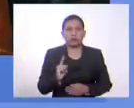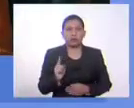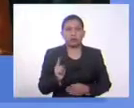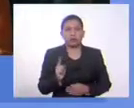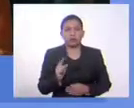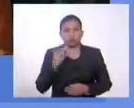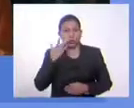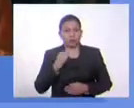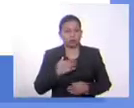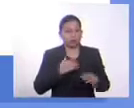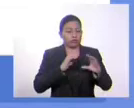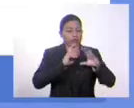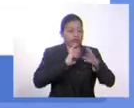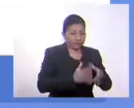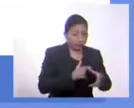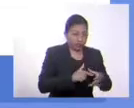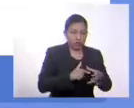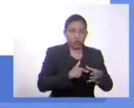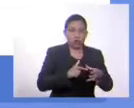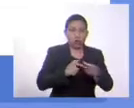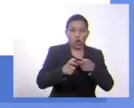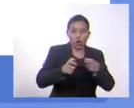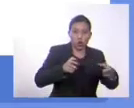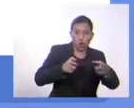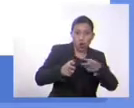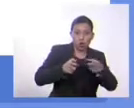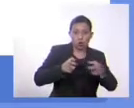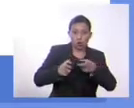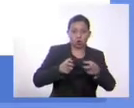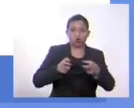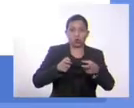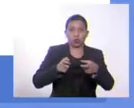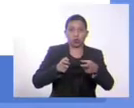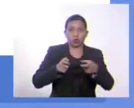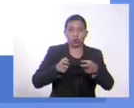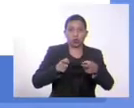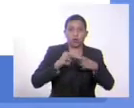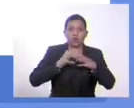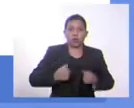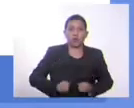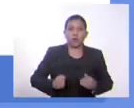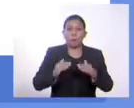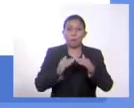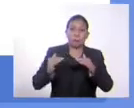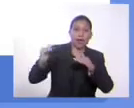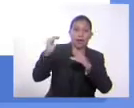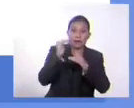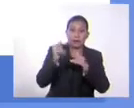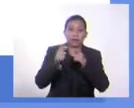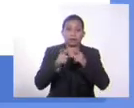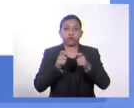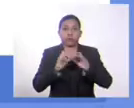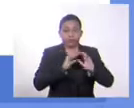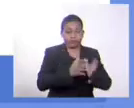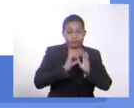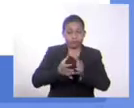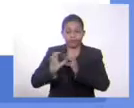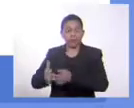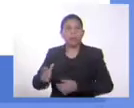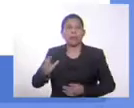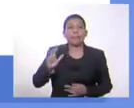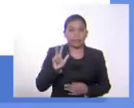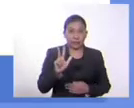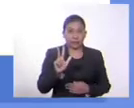es así como establece los tres poderes que nosotros conocemos aún en la actualidad, que son el ejecutivo,